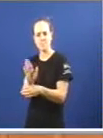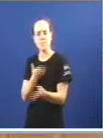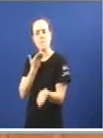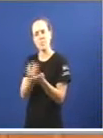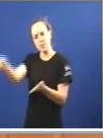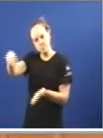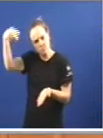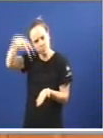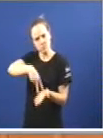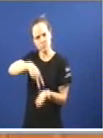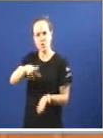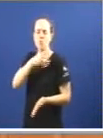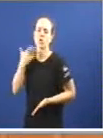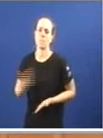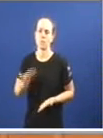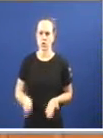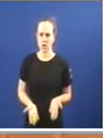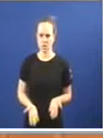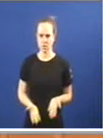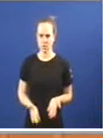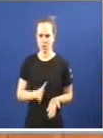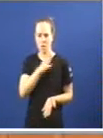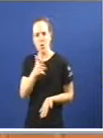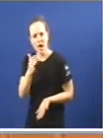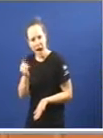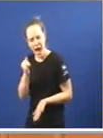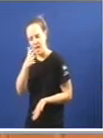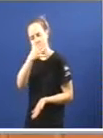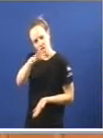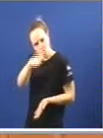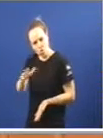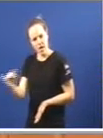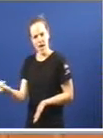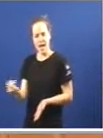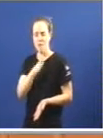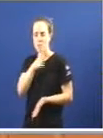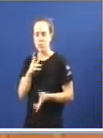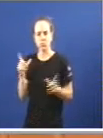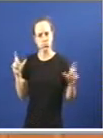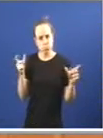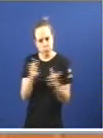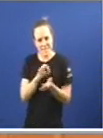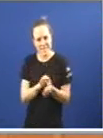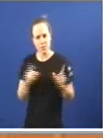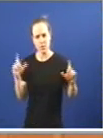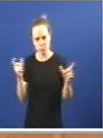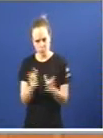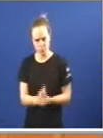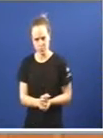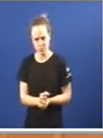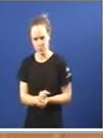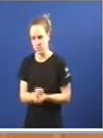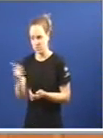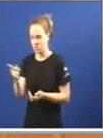porque gravísimo porque si existen denuncias la disminución de servicios no una verdad yo que vos te dé